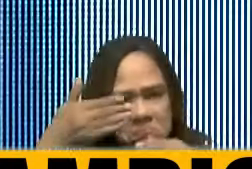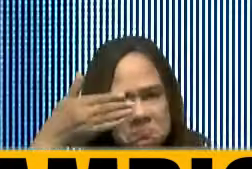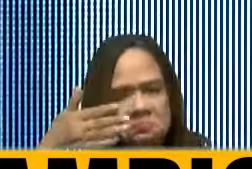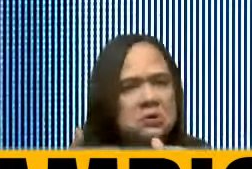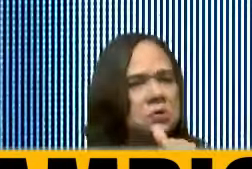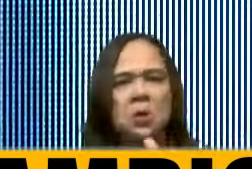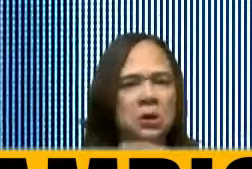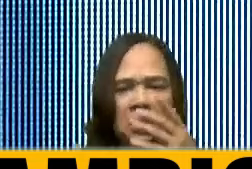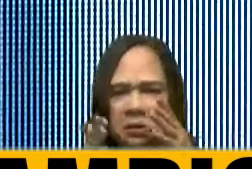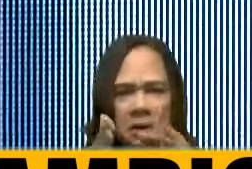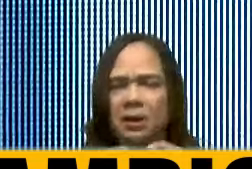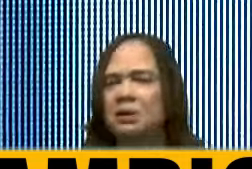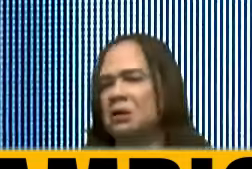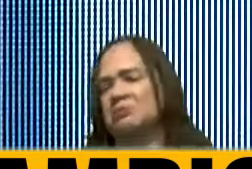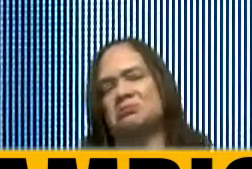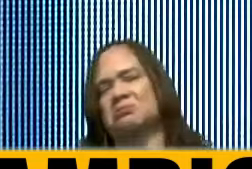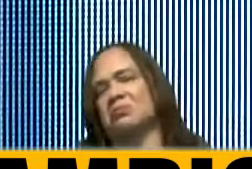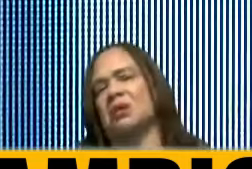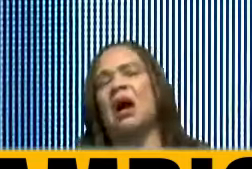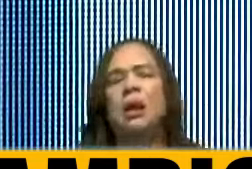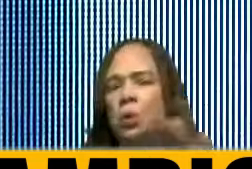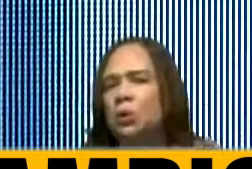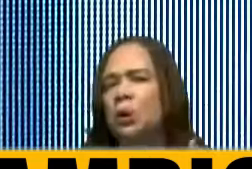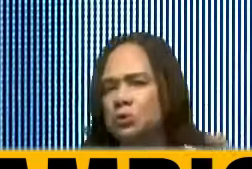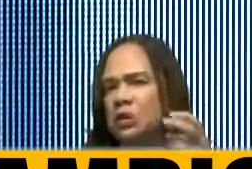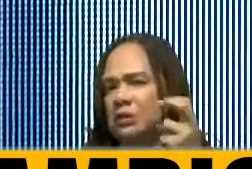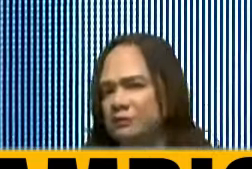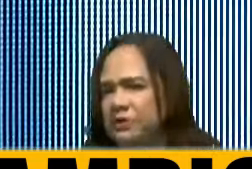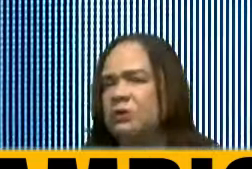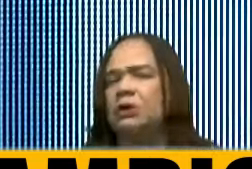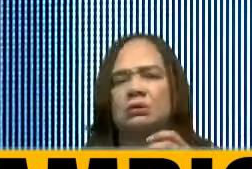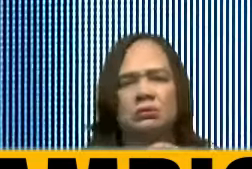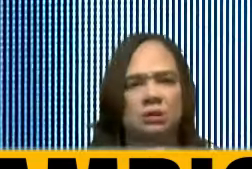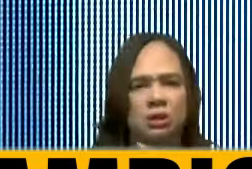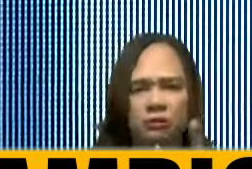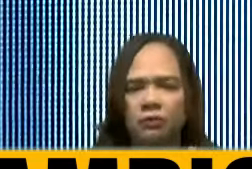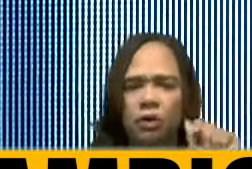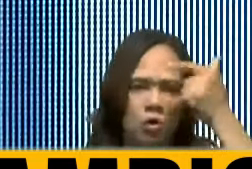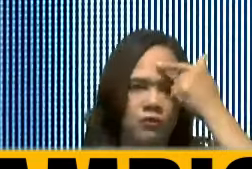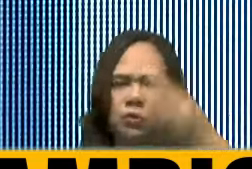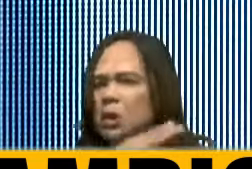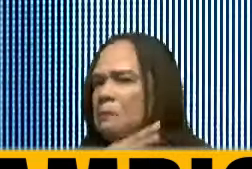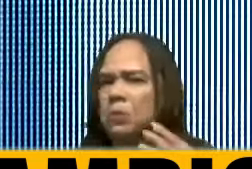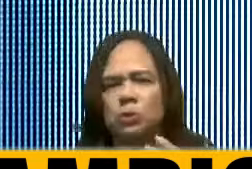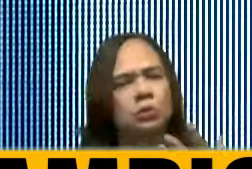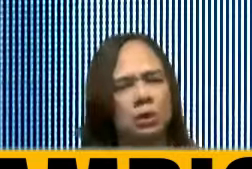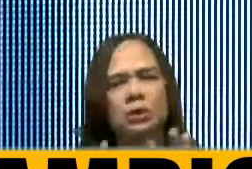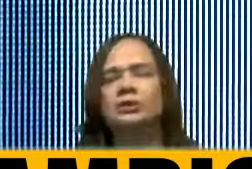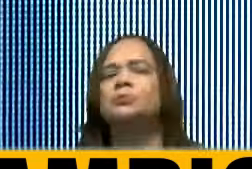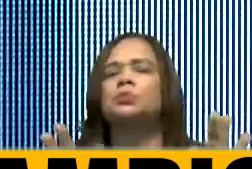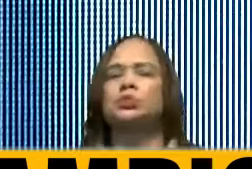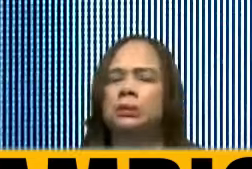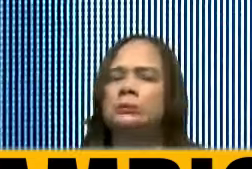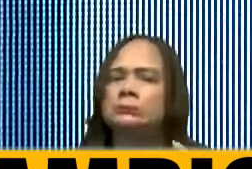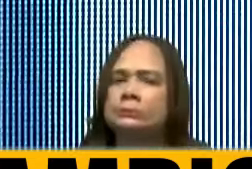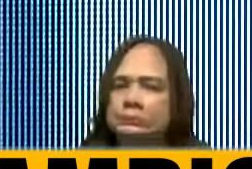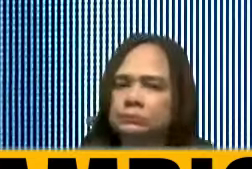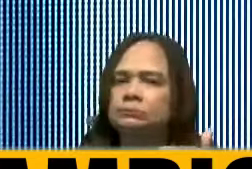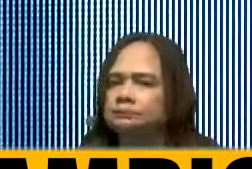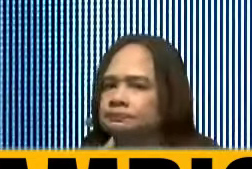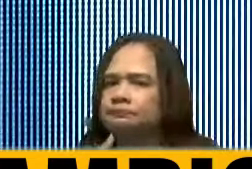no hay problemas Obviamente que hay dificultades y que hay problemas como los hay en todos los gobiernos del mundo Lo importante es que estamos tratando de